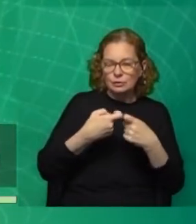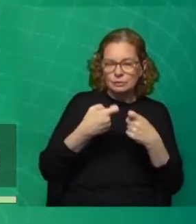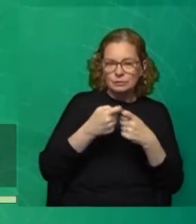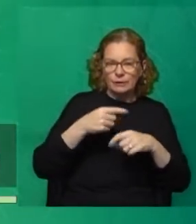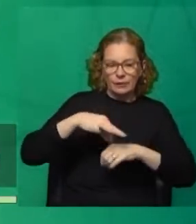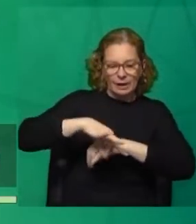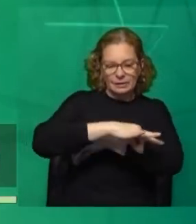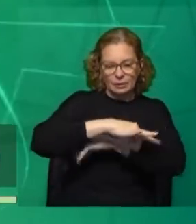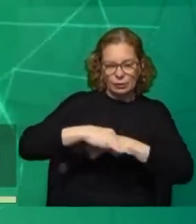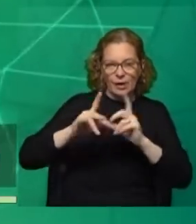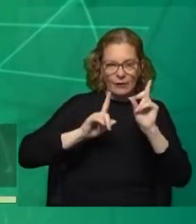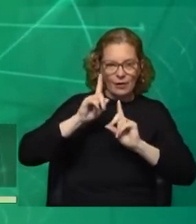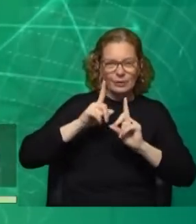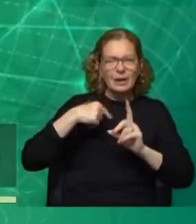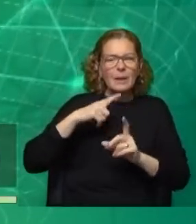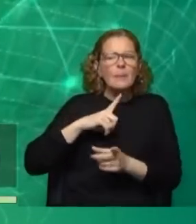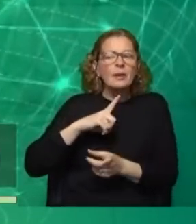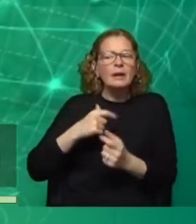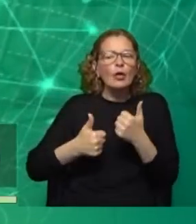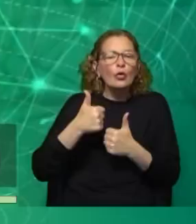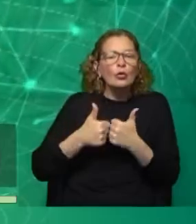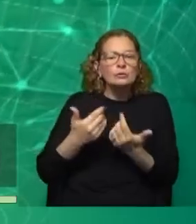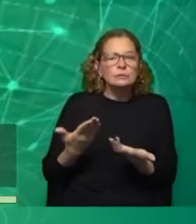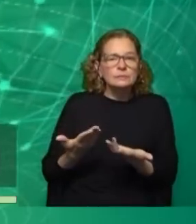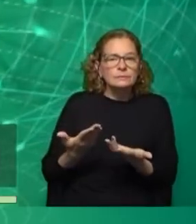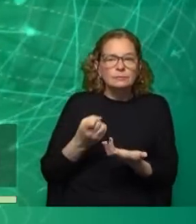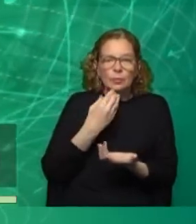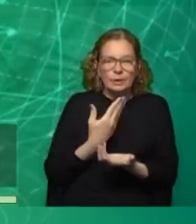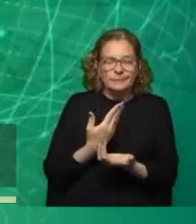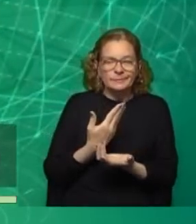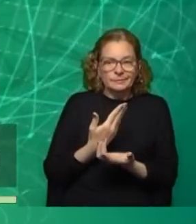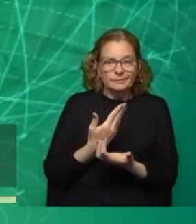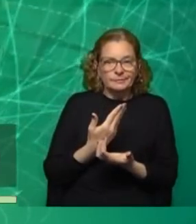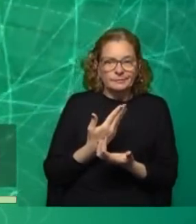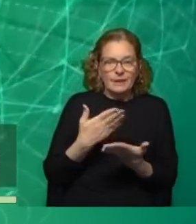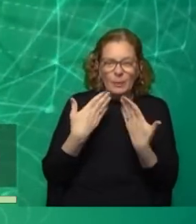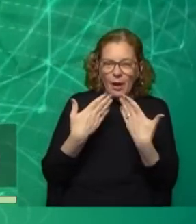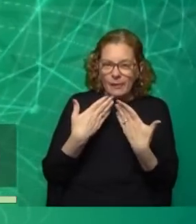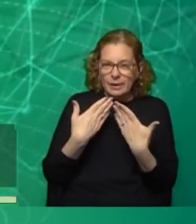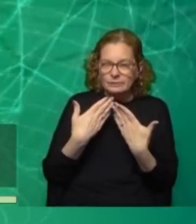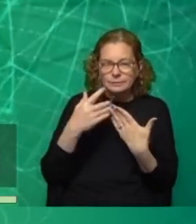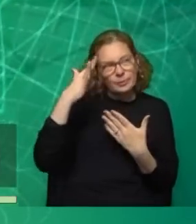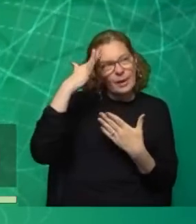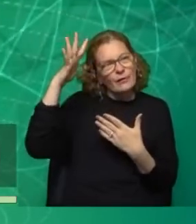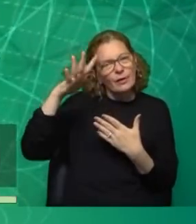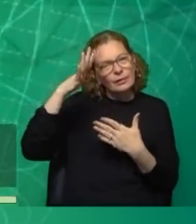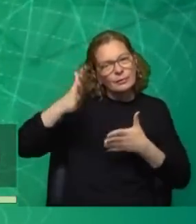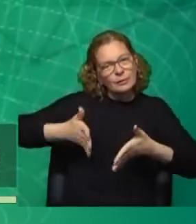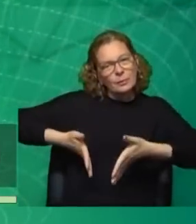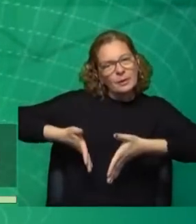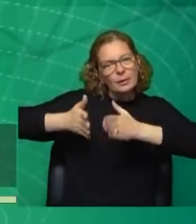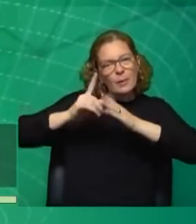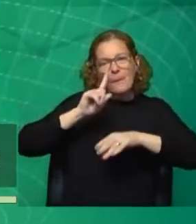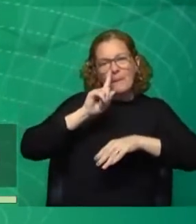facultad de arquitectura que se espera de este de este concurso Bueno estamos hablando de estamos imaginando un edificio de unos